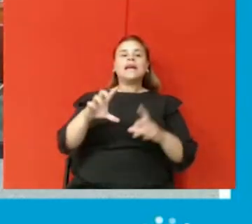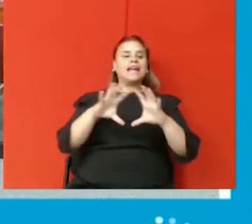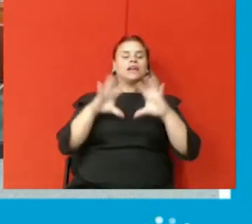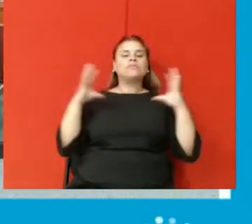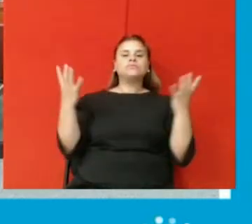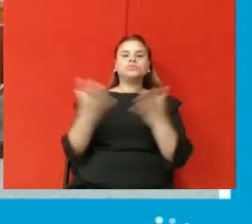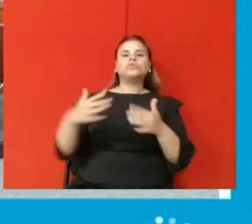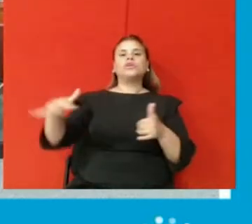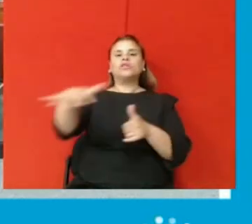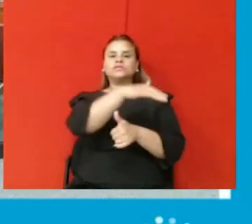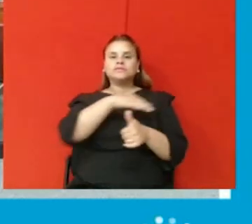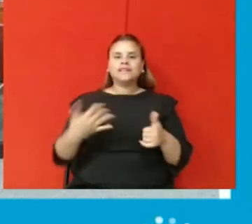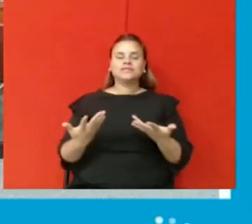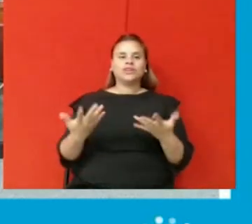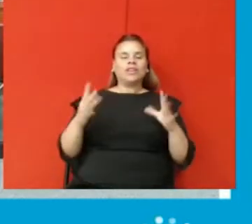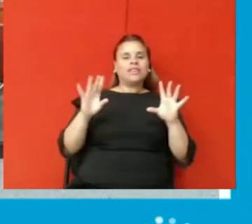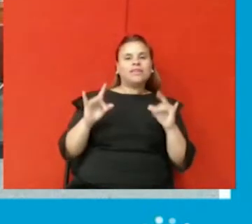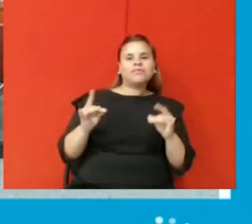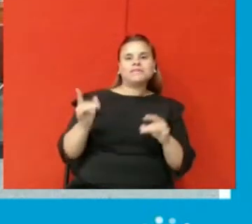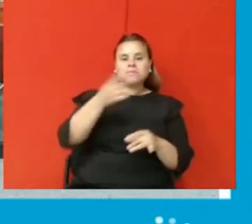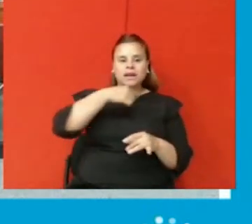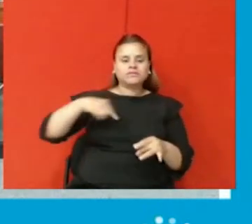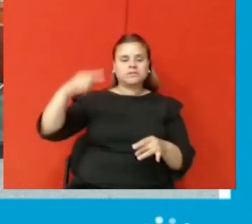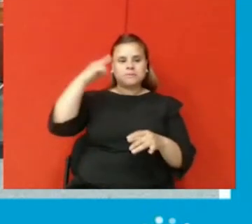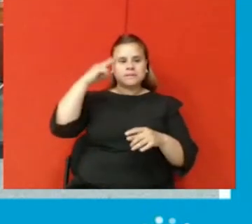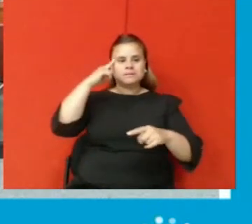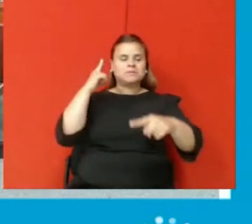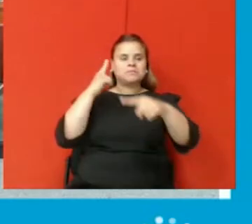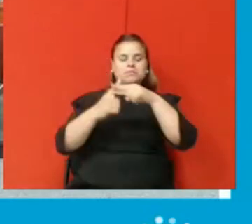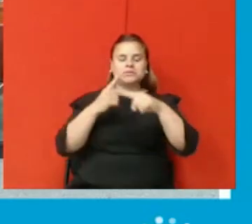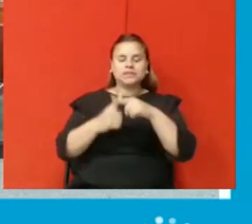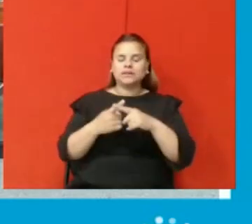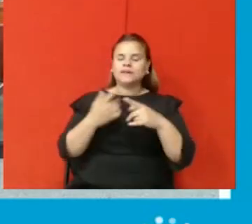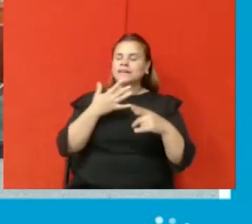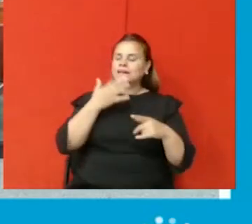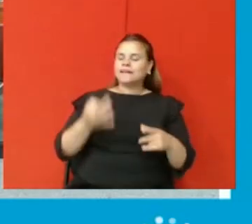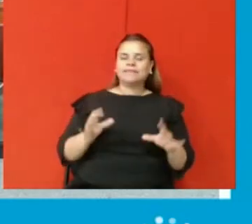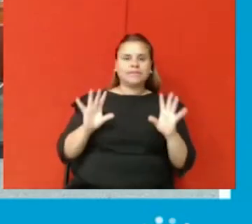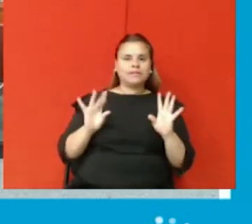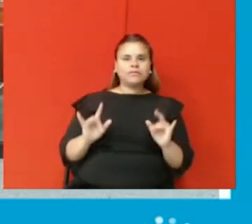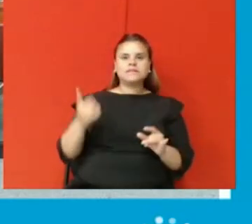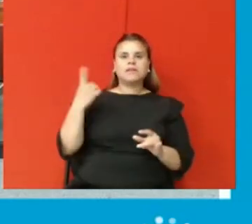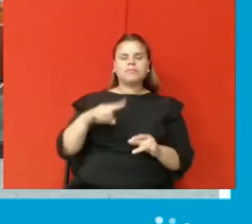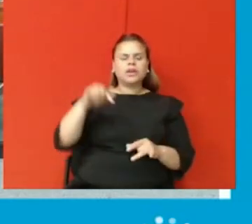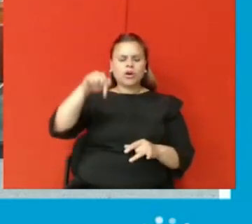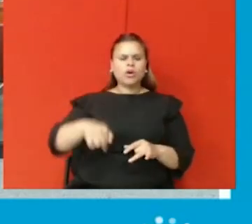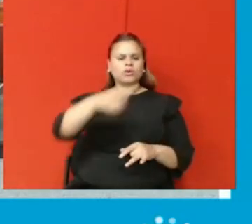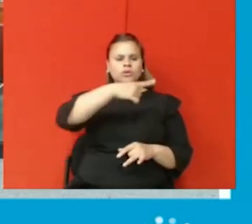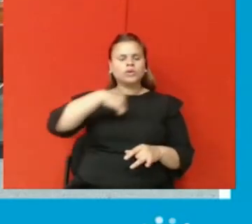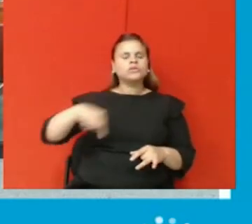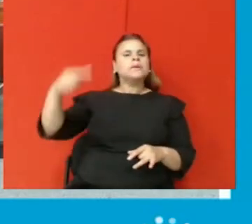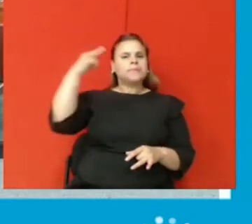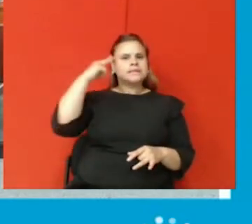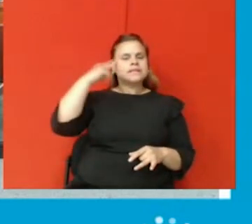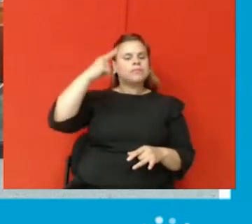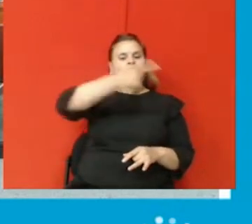posibilidades inmediatas y futuras de un cambio a corto plazo. Nosotros creemos firmemente que ha llegado la hora de hacer una revisión